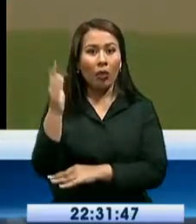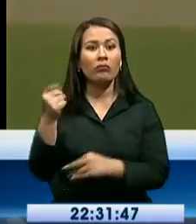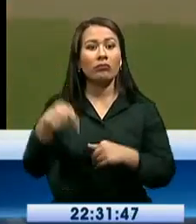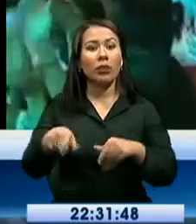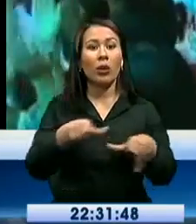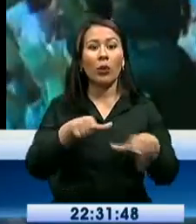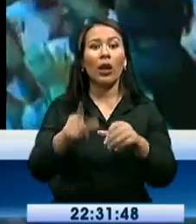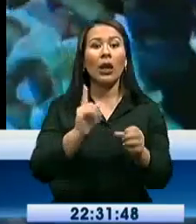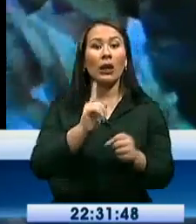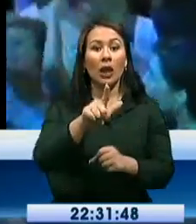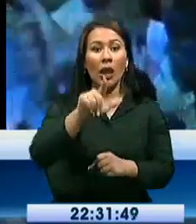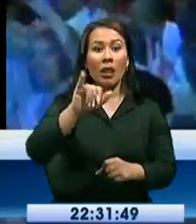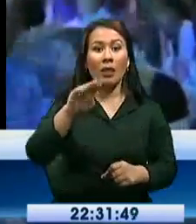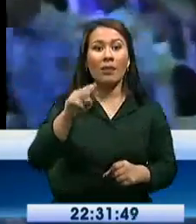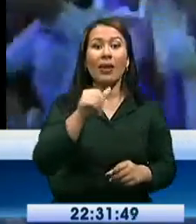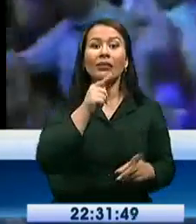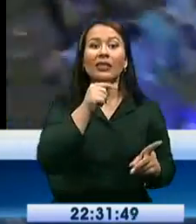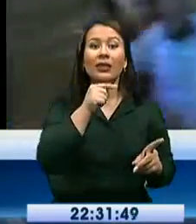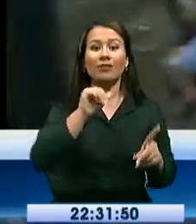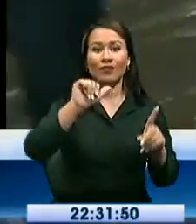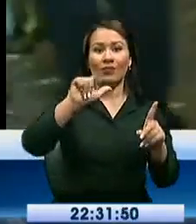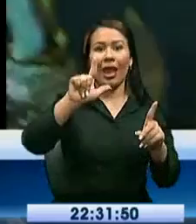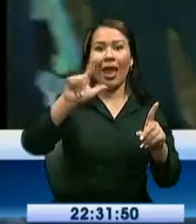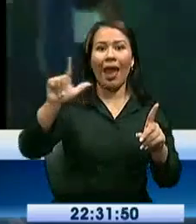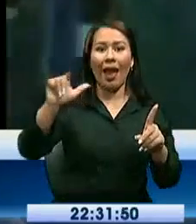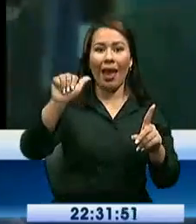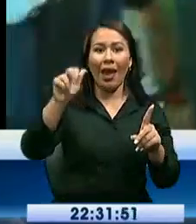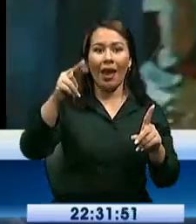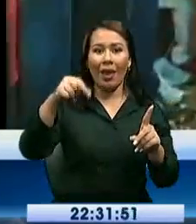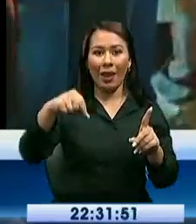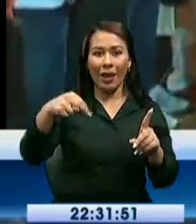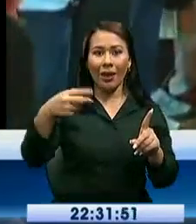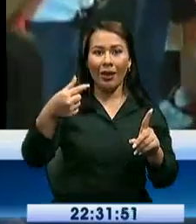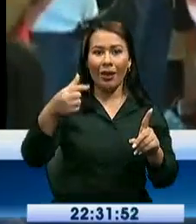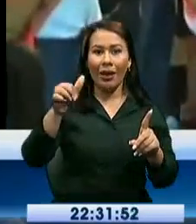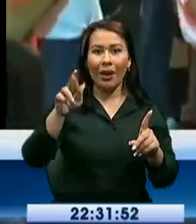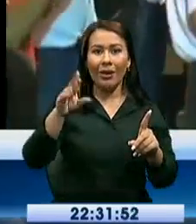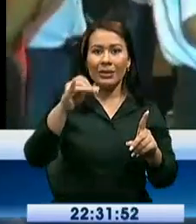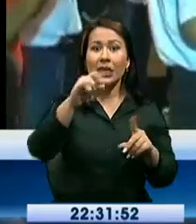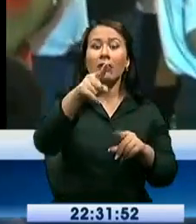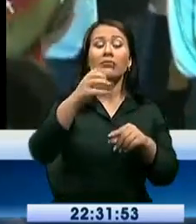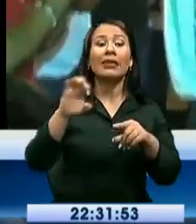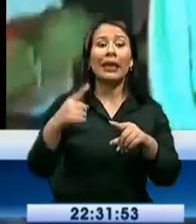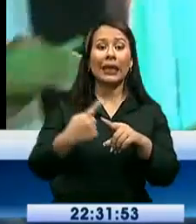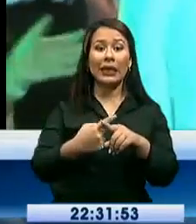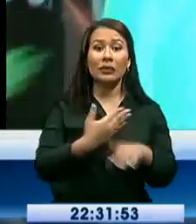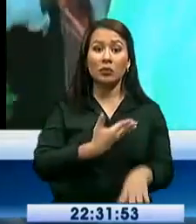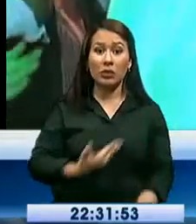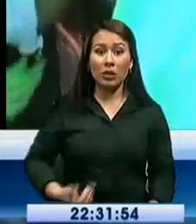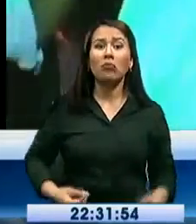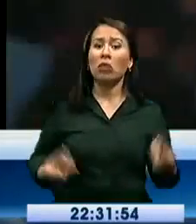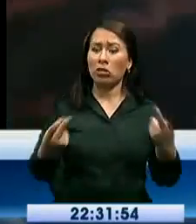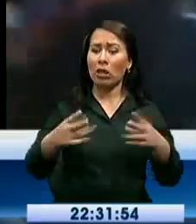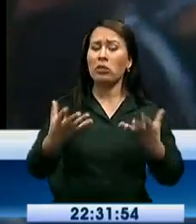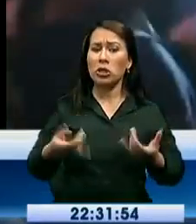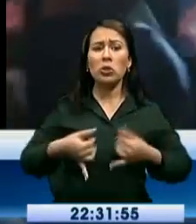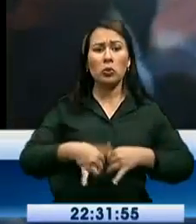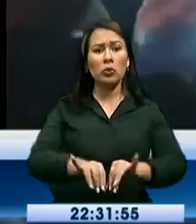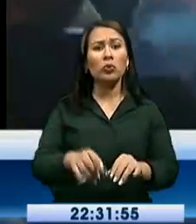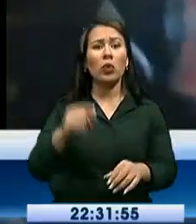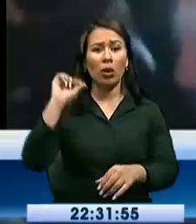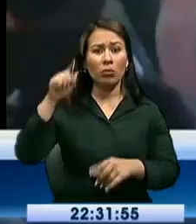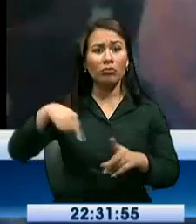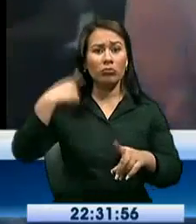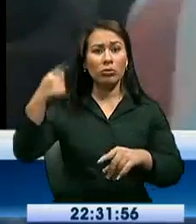ciudad capital. Alan García, el ex presidente de la Alianza Popular, que une al APRA, al partido que ya ha sido dos